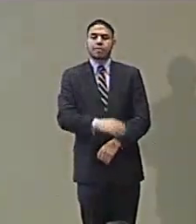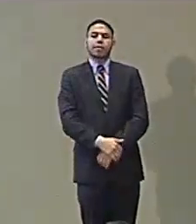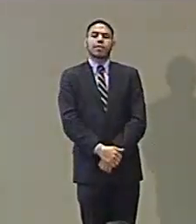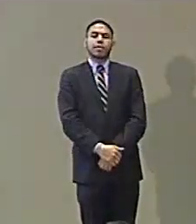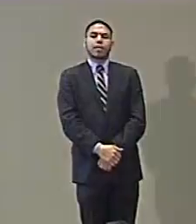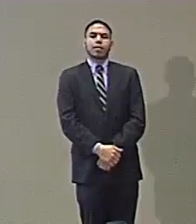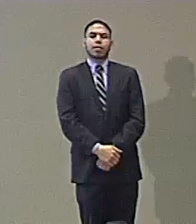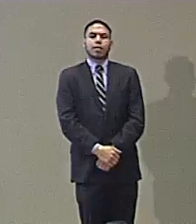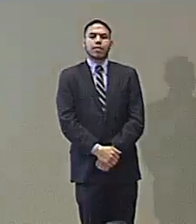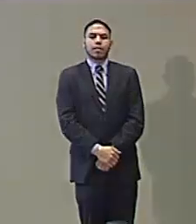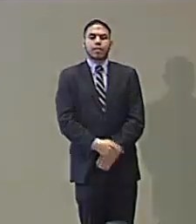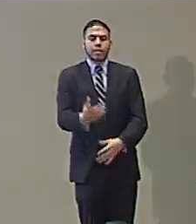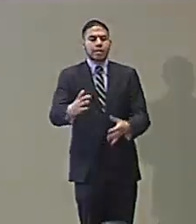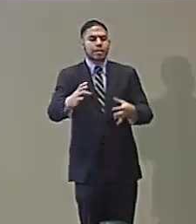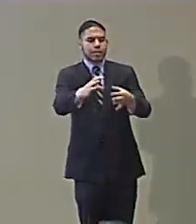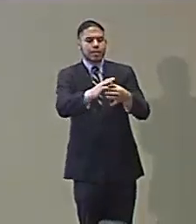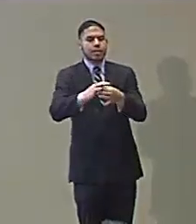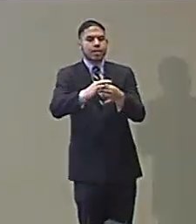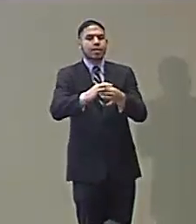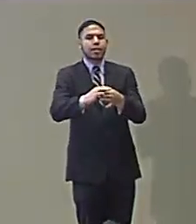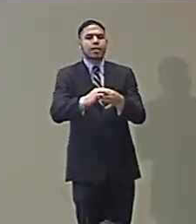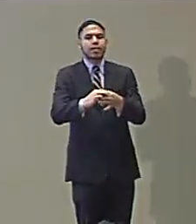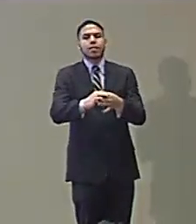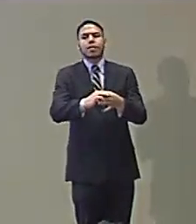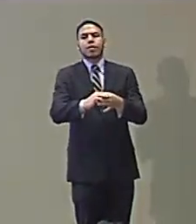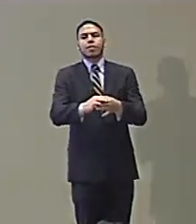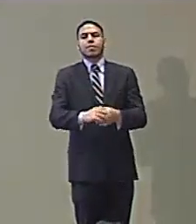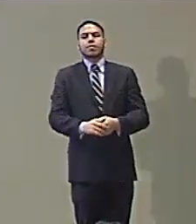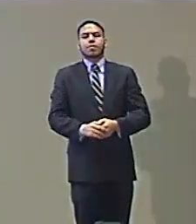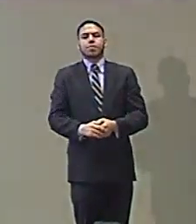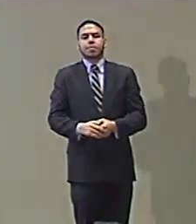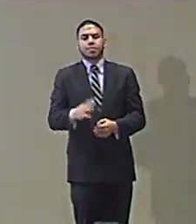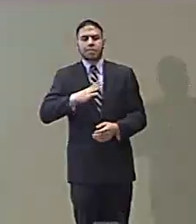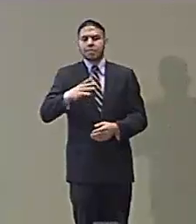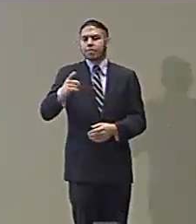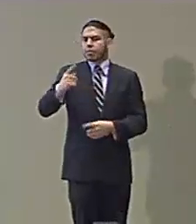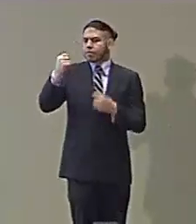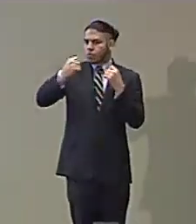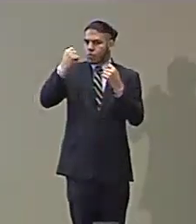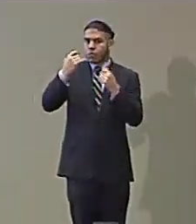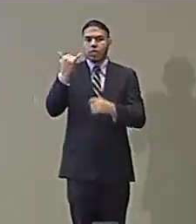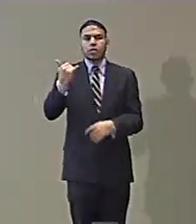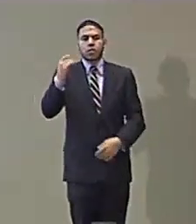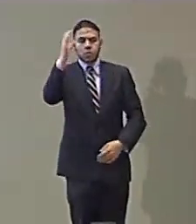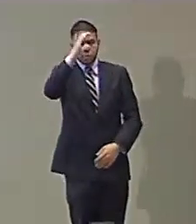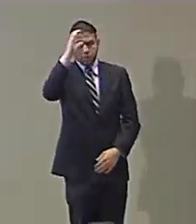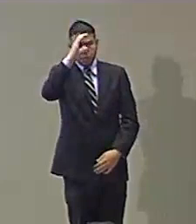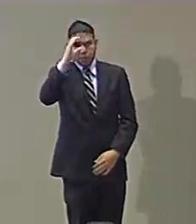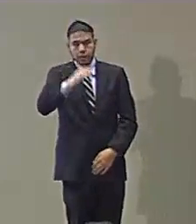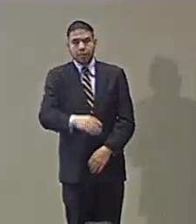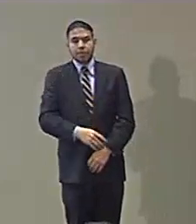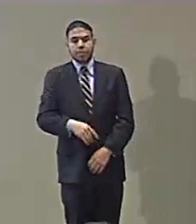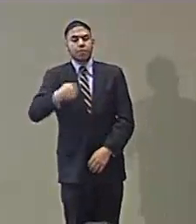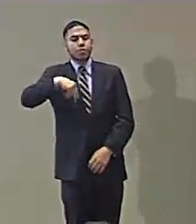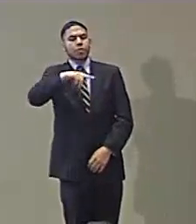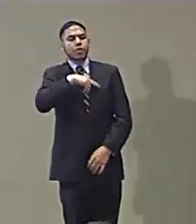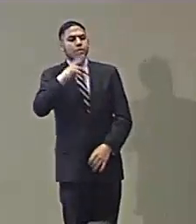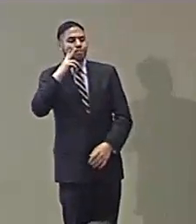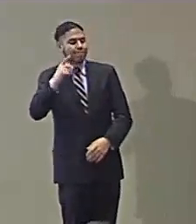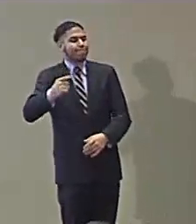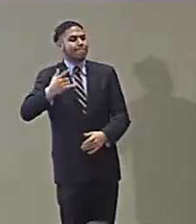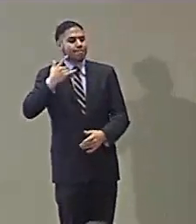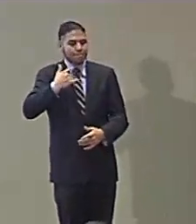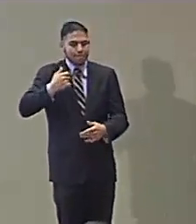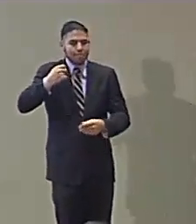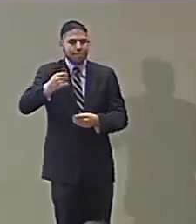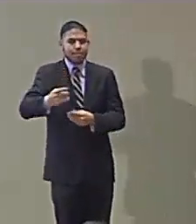por este bien cool por esta alianza que bien señalas entre el turismo y la cultura y nosotros el turismo nos dedicamos muchísimo a